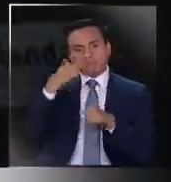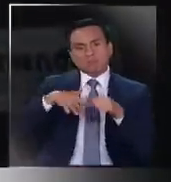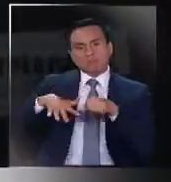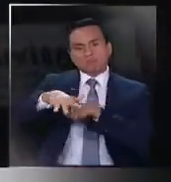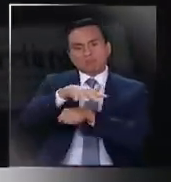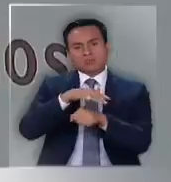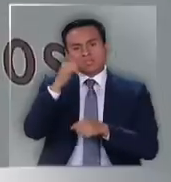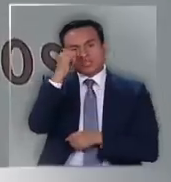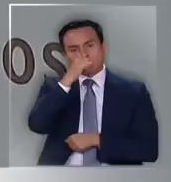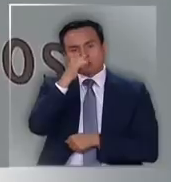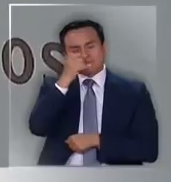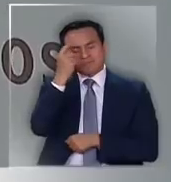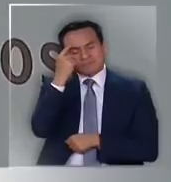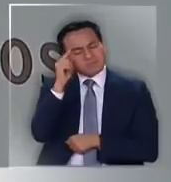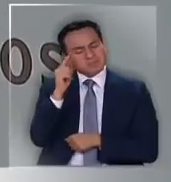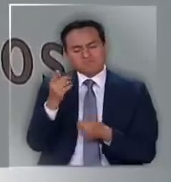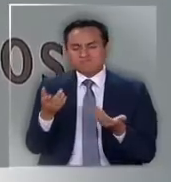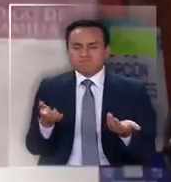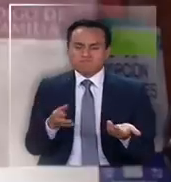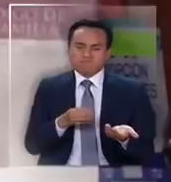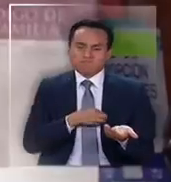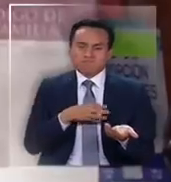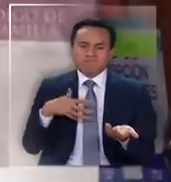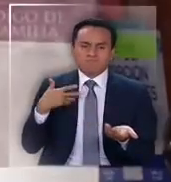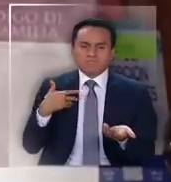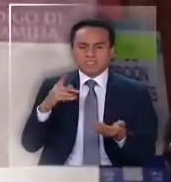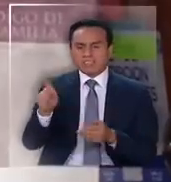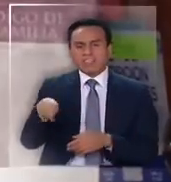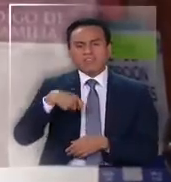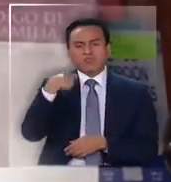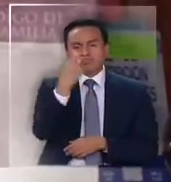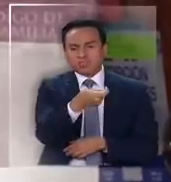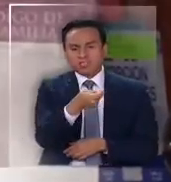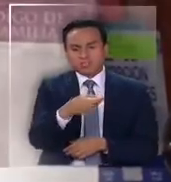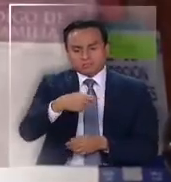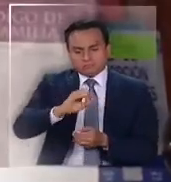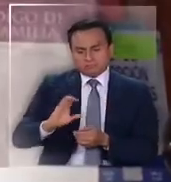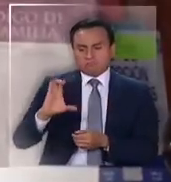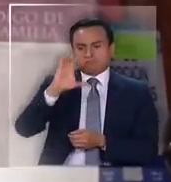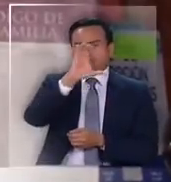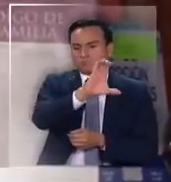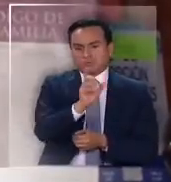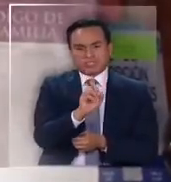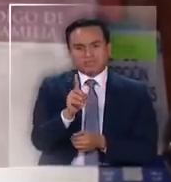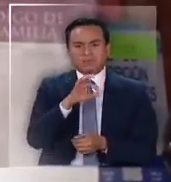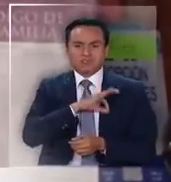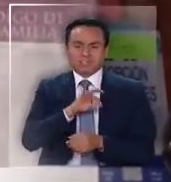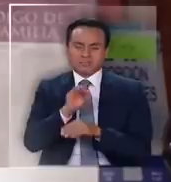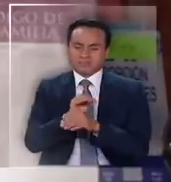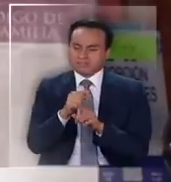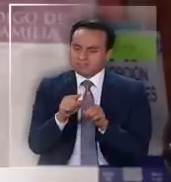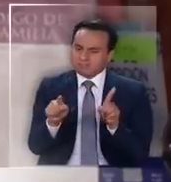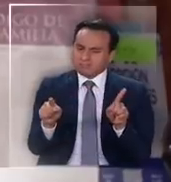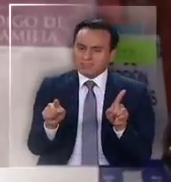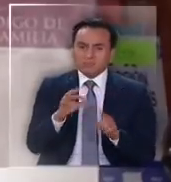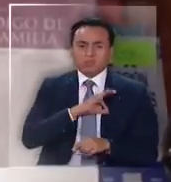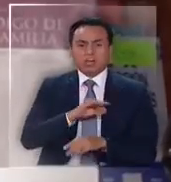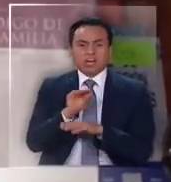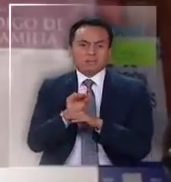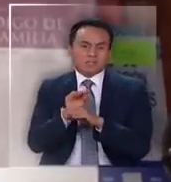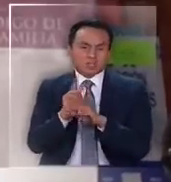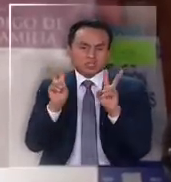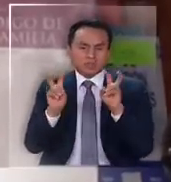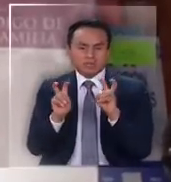de deuda, pero lamentablemente las devoluciones no son tan onerosas como las pensiones de alimento. Las pensiones de alimento